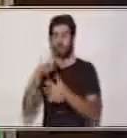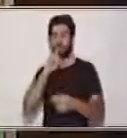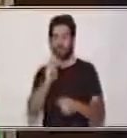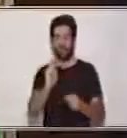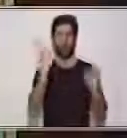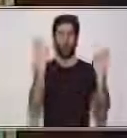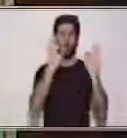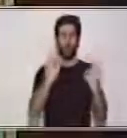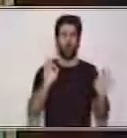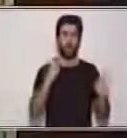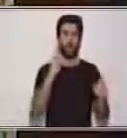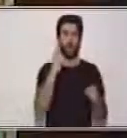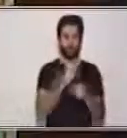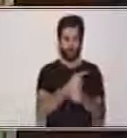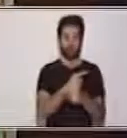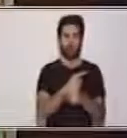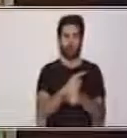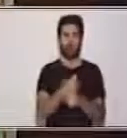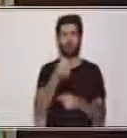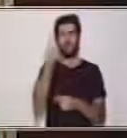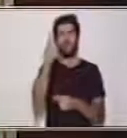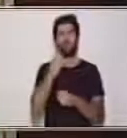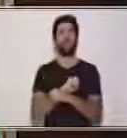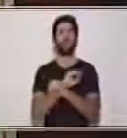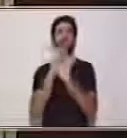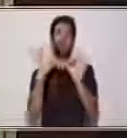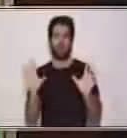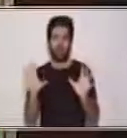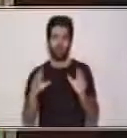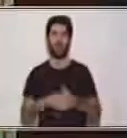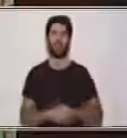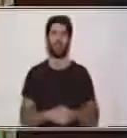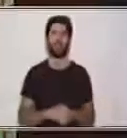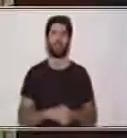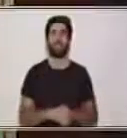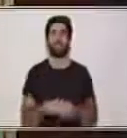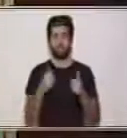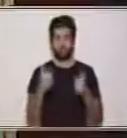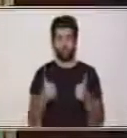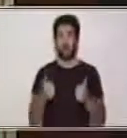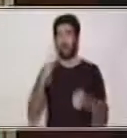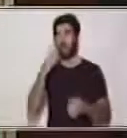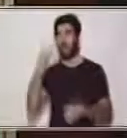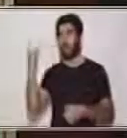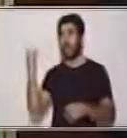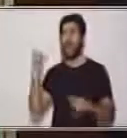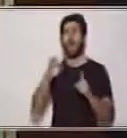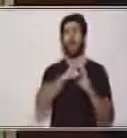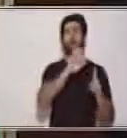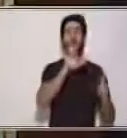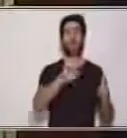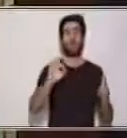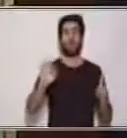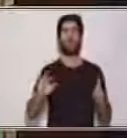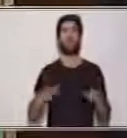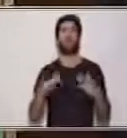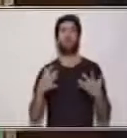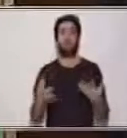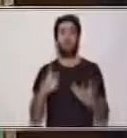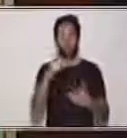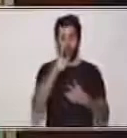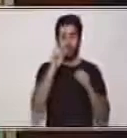entonces debe de ser una concordancia verbal. Son oraciones que tú las vas a corregir y